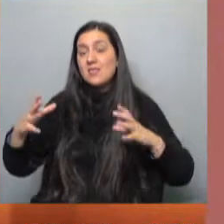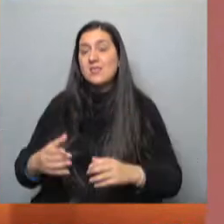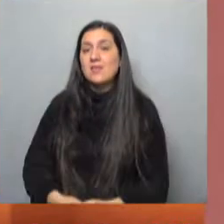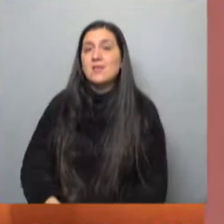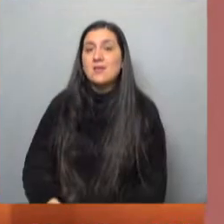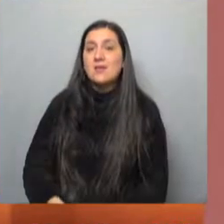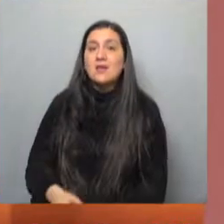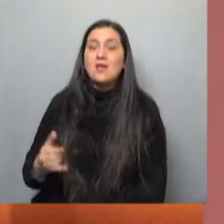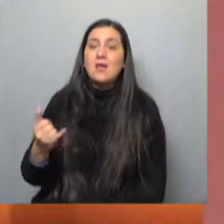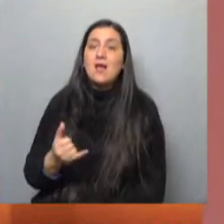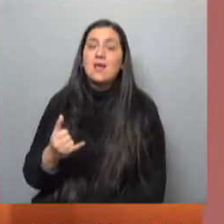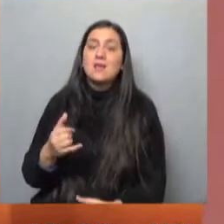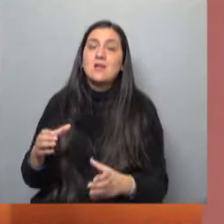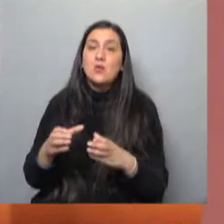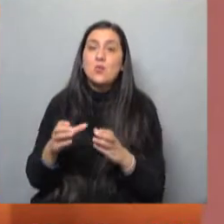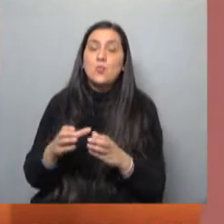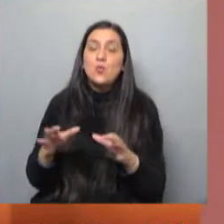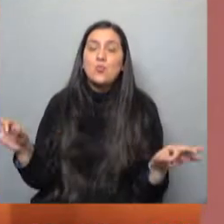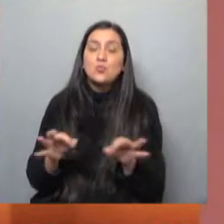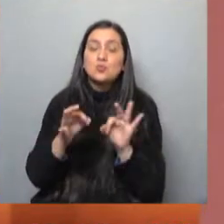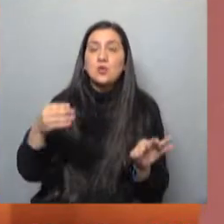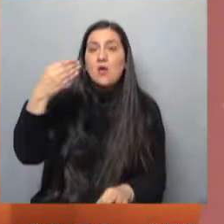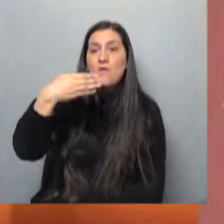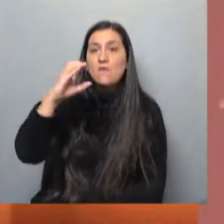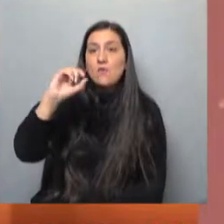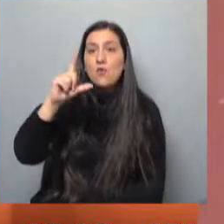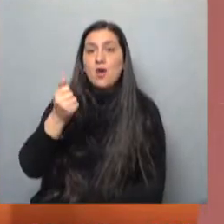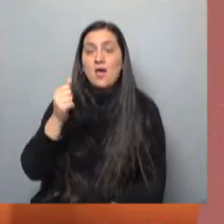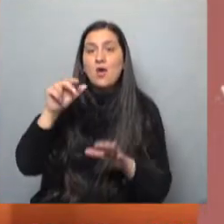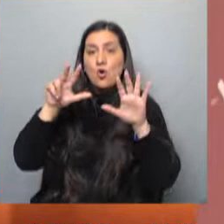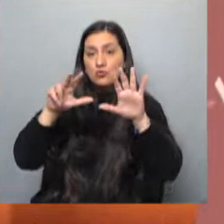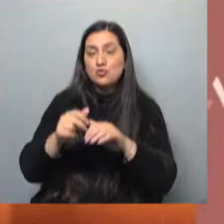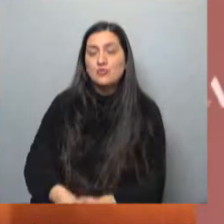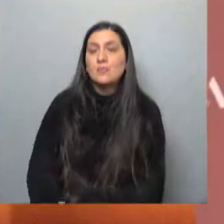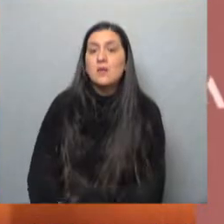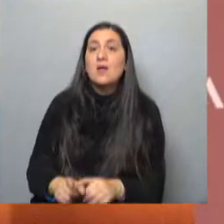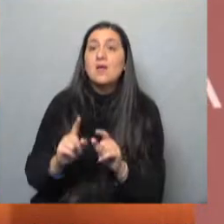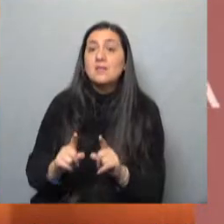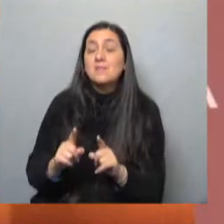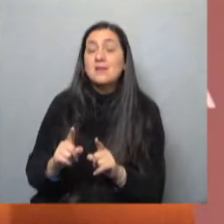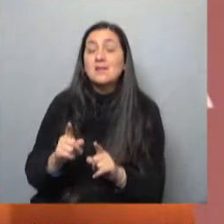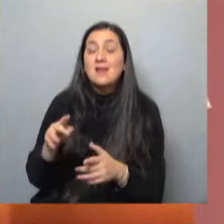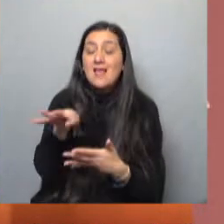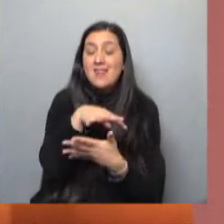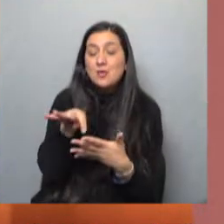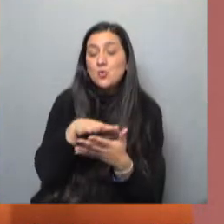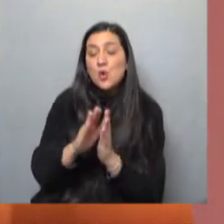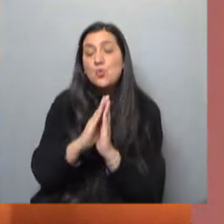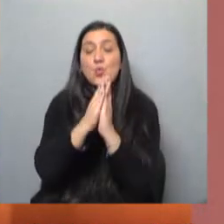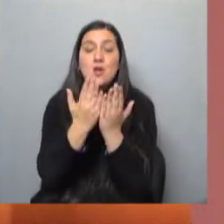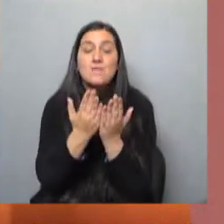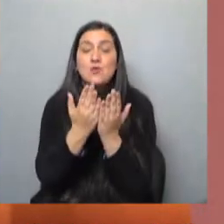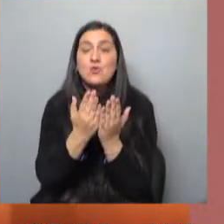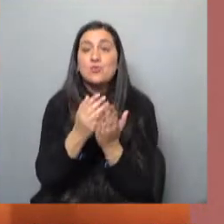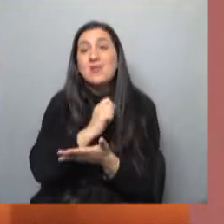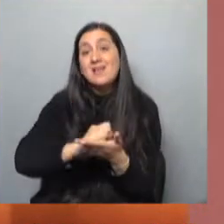la gente la bola 8 van a venir a hacer el cierre y bueno también Gladys está la lectura del libro de un escritor sardense